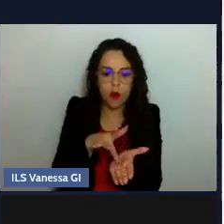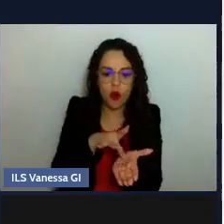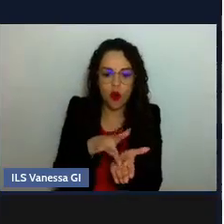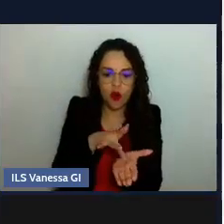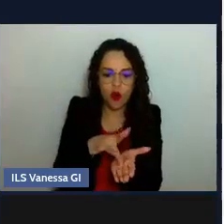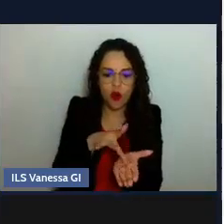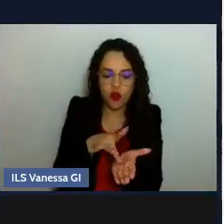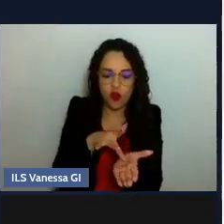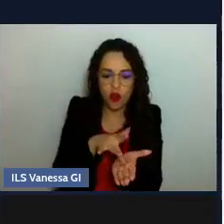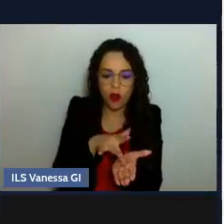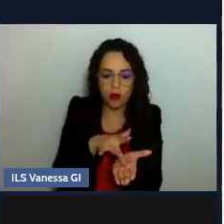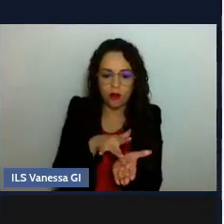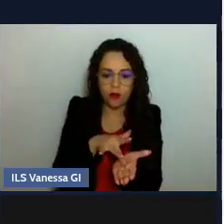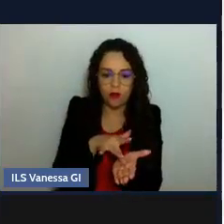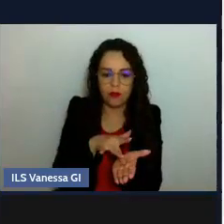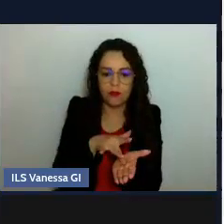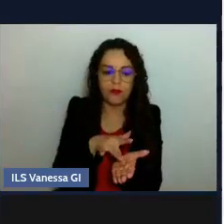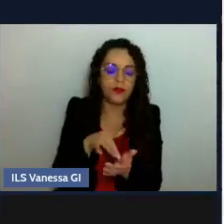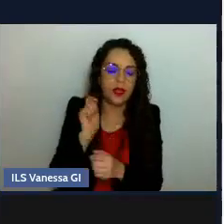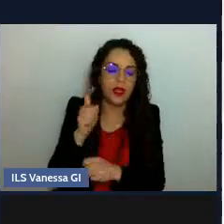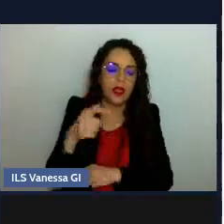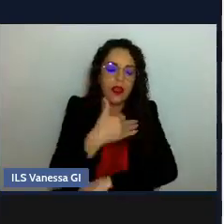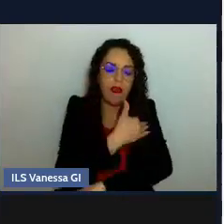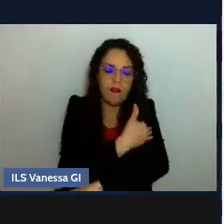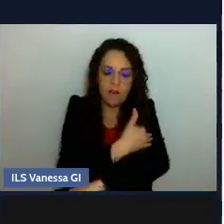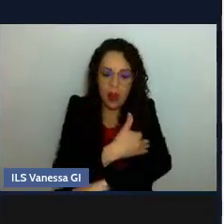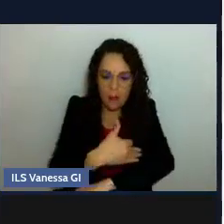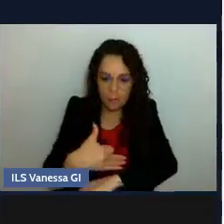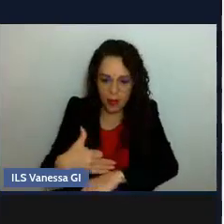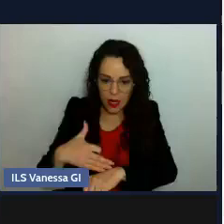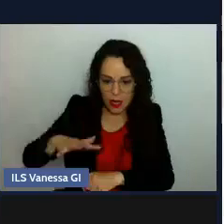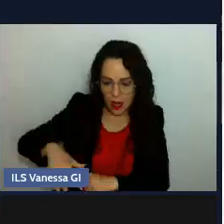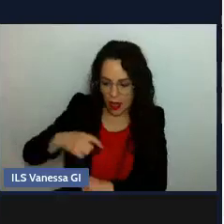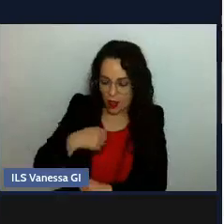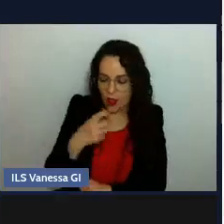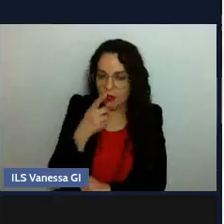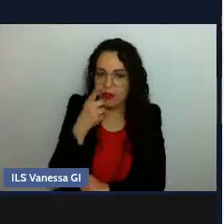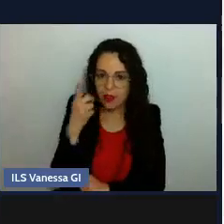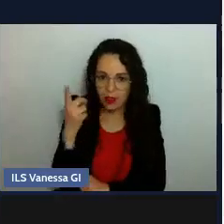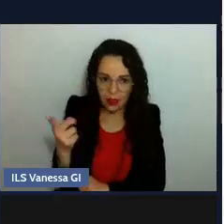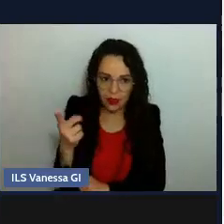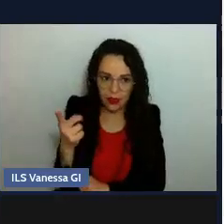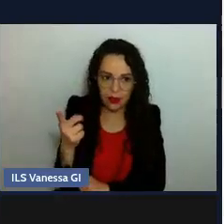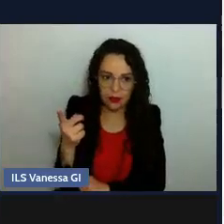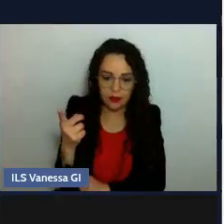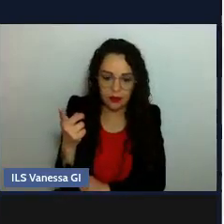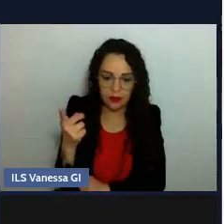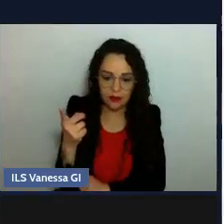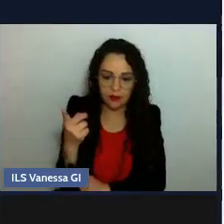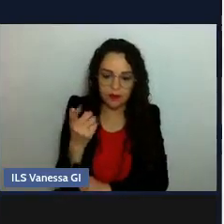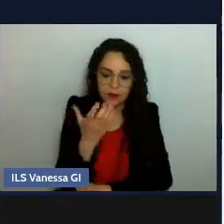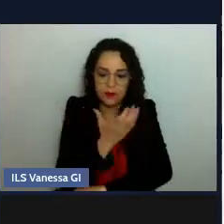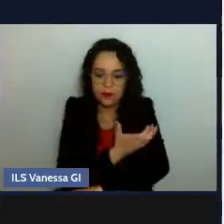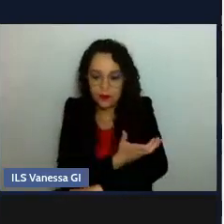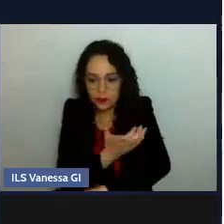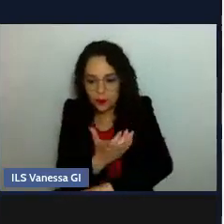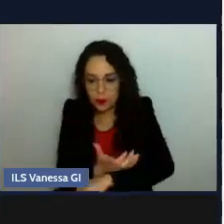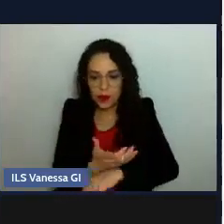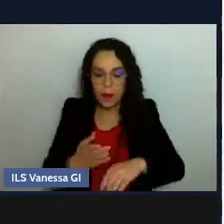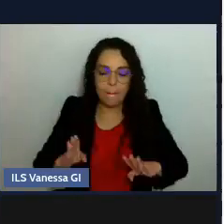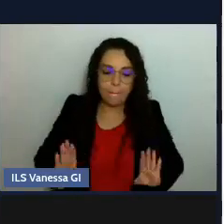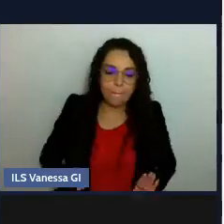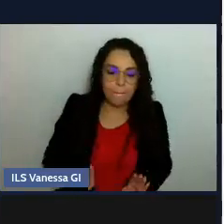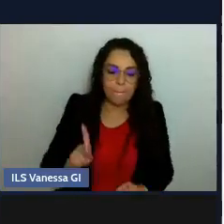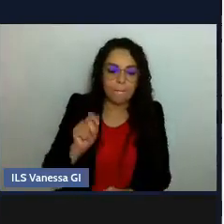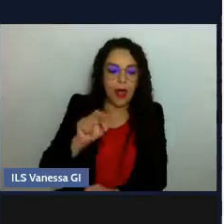tenemos la familia, que ya lo había mencionado anteriormente, algún compañero, pareja, que incluso